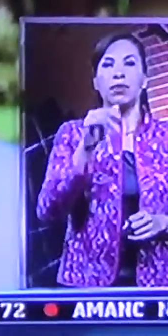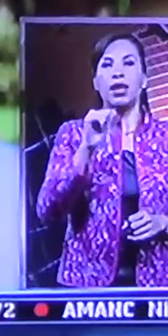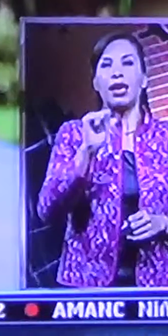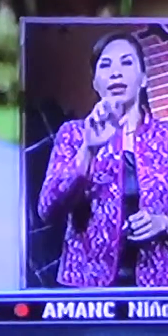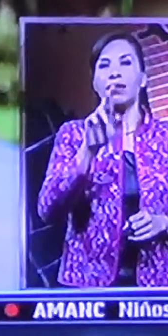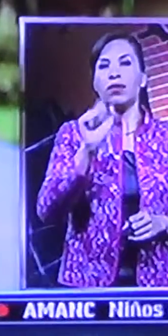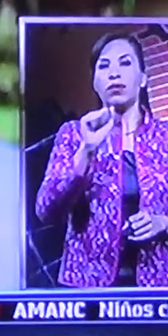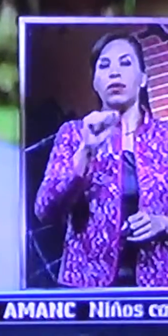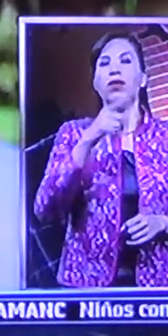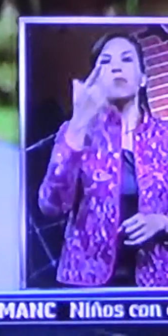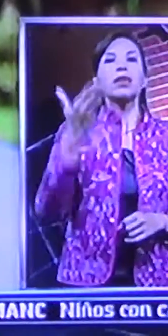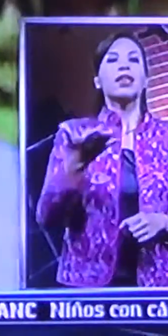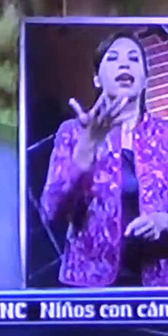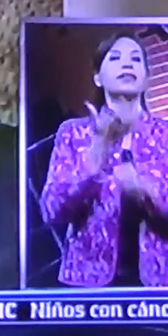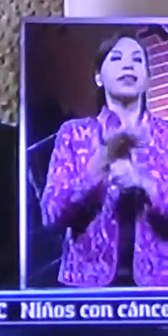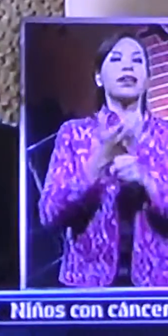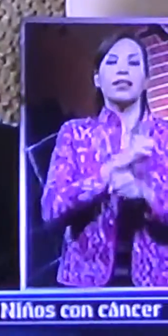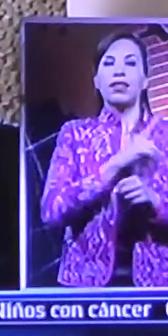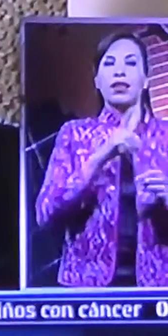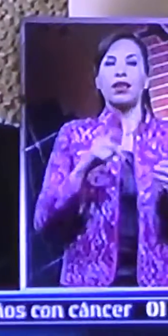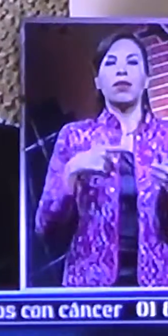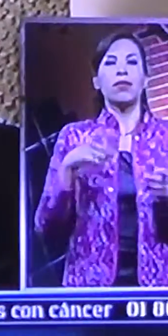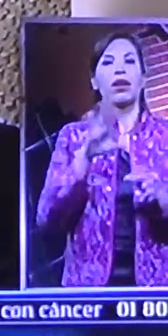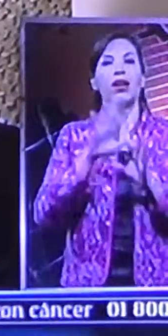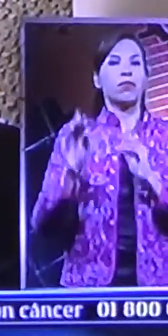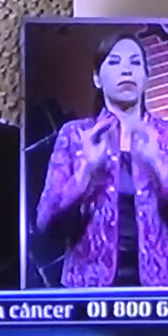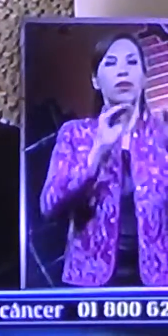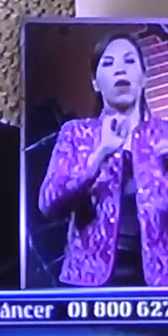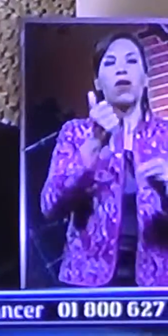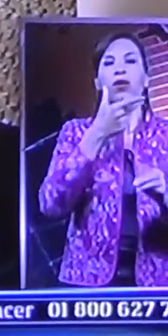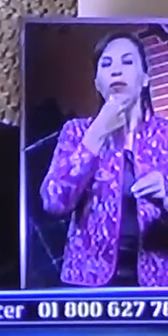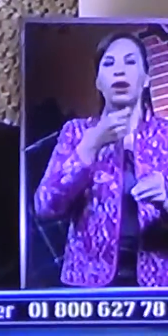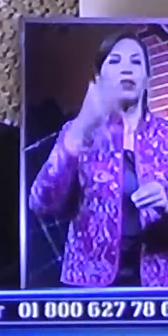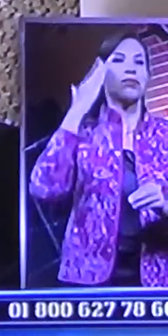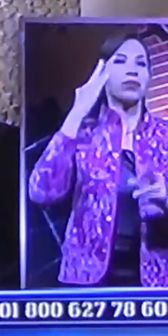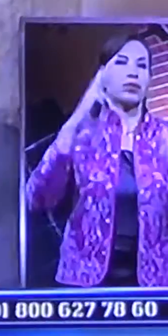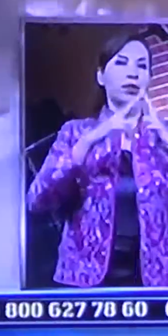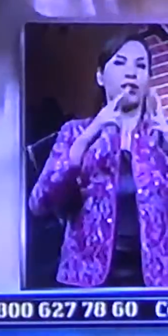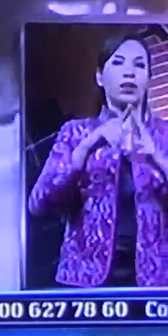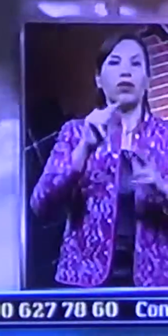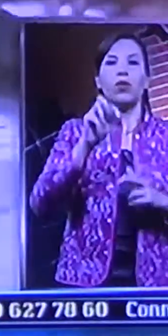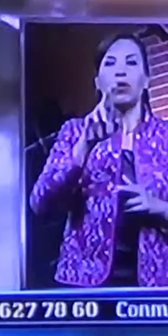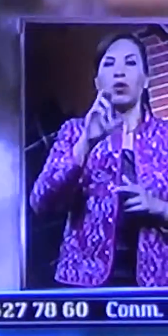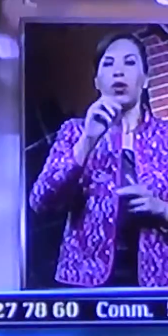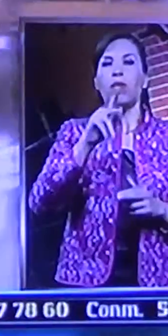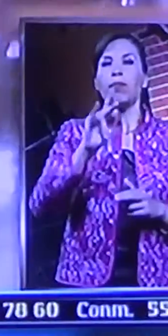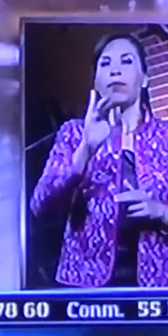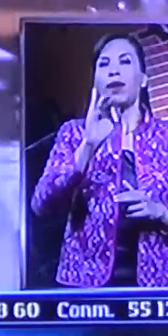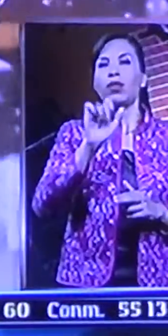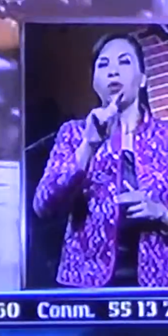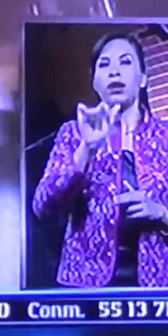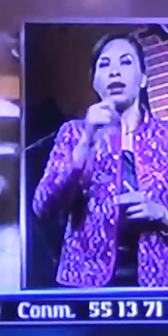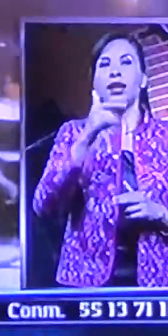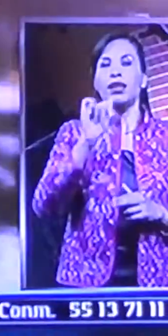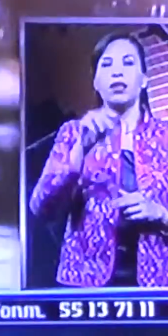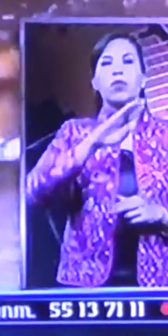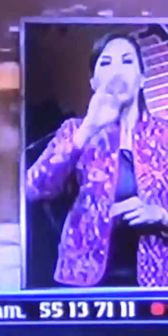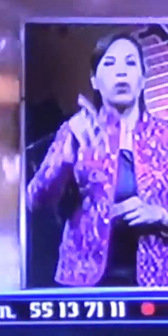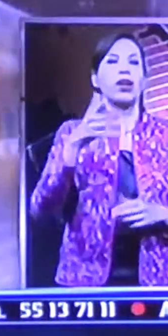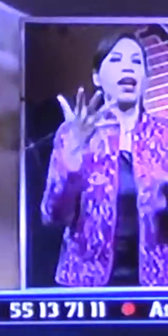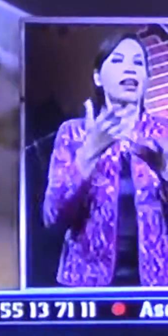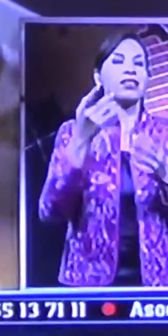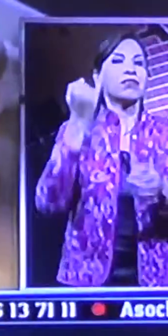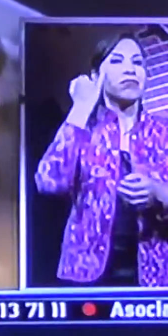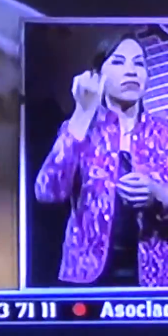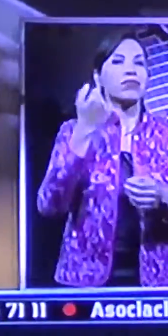pidió a Estados Unidos que sea extraditado de inmediato a un líder religioso turco, Fethullah Gülen. Lo acusa de organizar el fallido golpe de